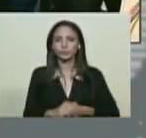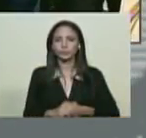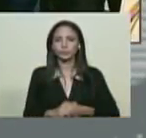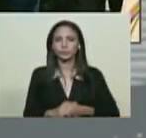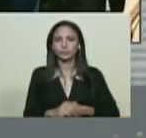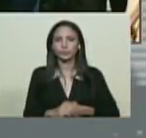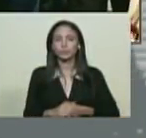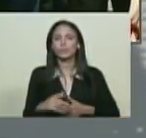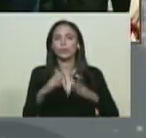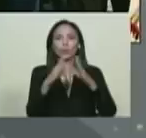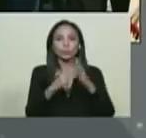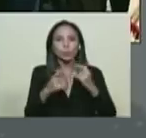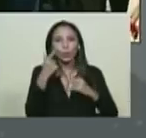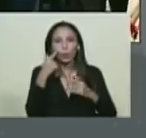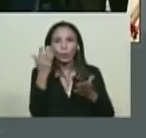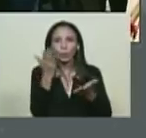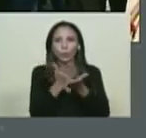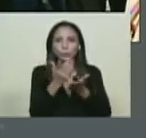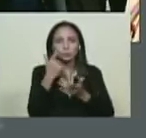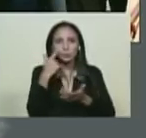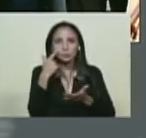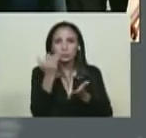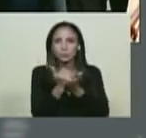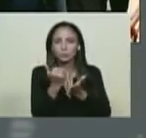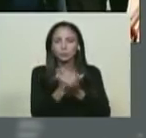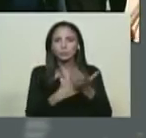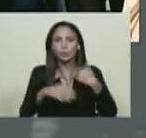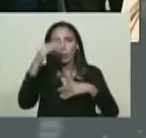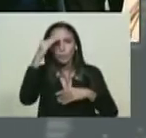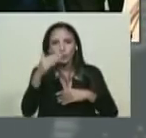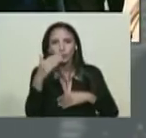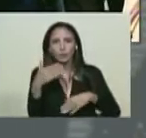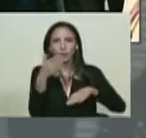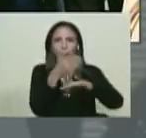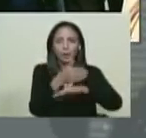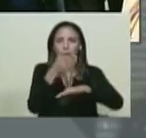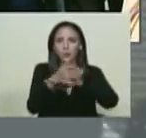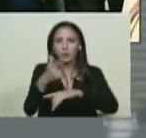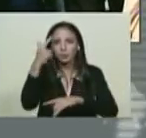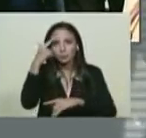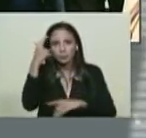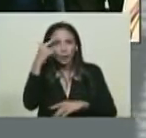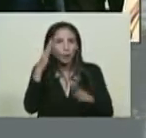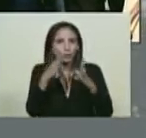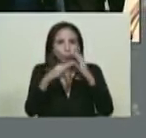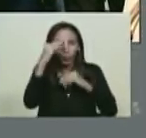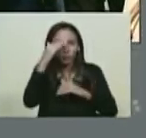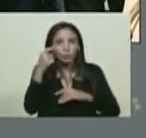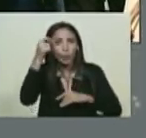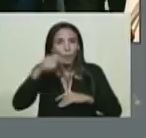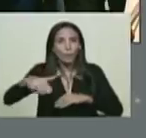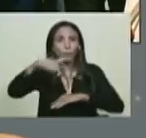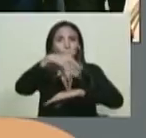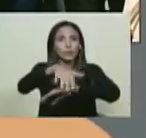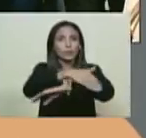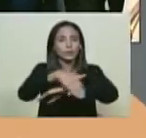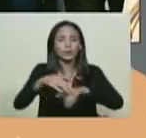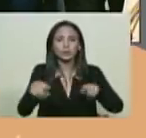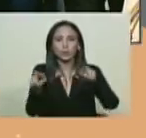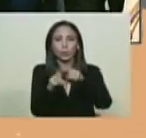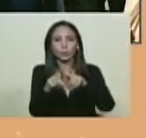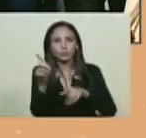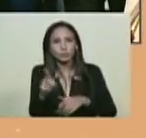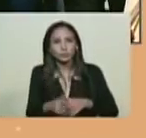con la fiscalización que estamos haciendo con la Fuerza Armada, con el SUNDEP y el pueblo en la calle, compadre.